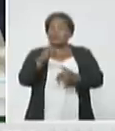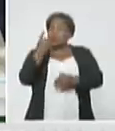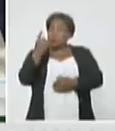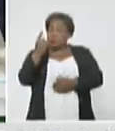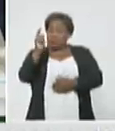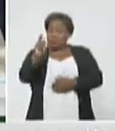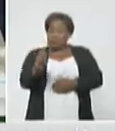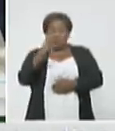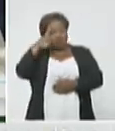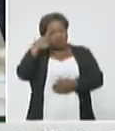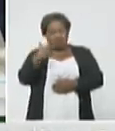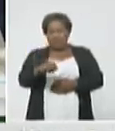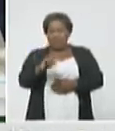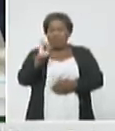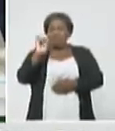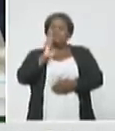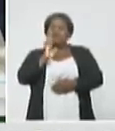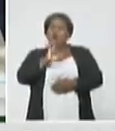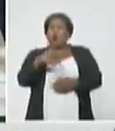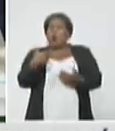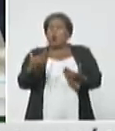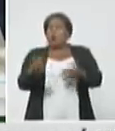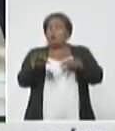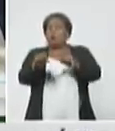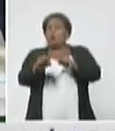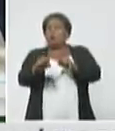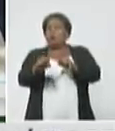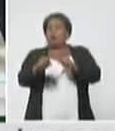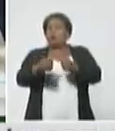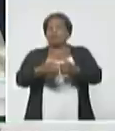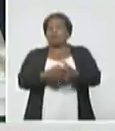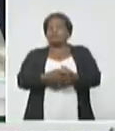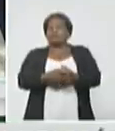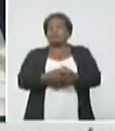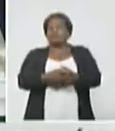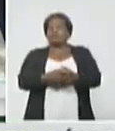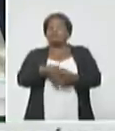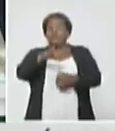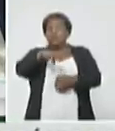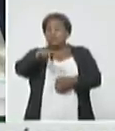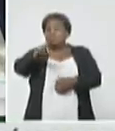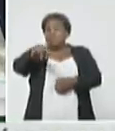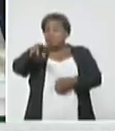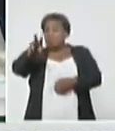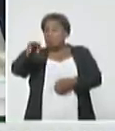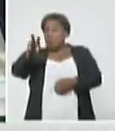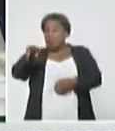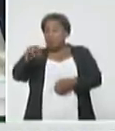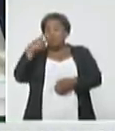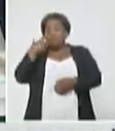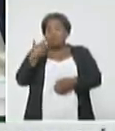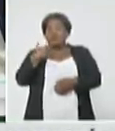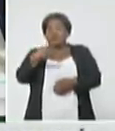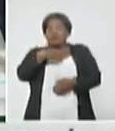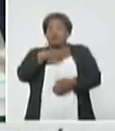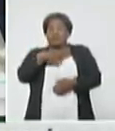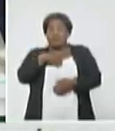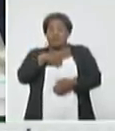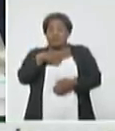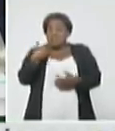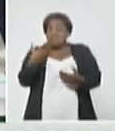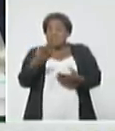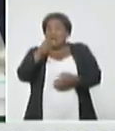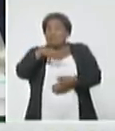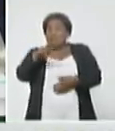de infección, independientemente de que se trata de buscarla por la importancia que tiene para buscar todas las